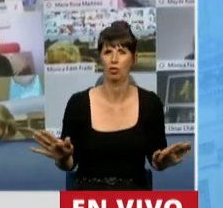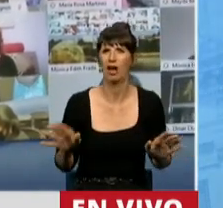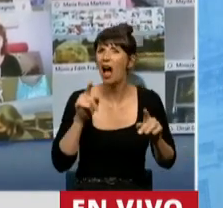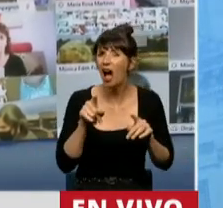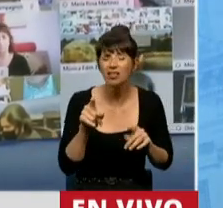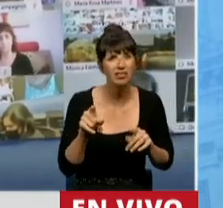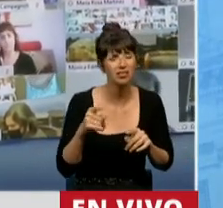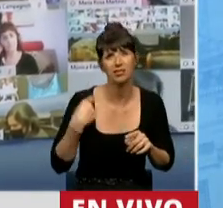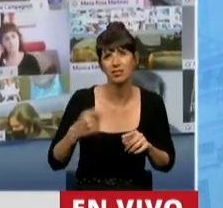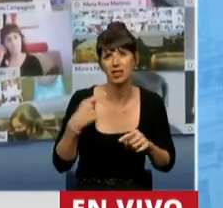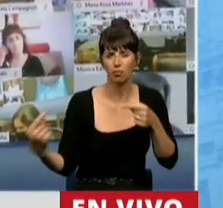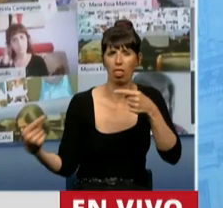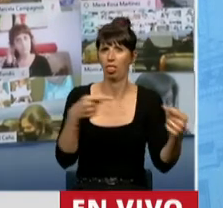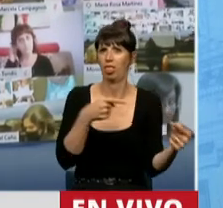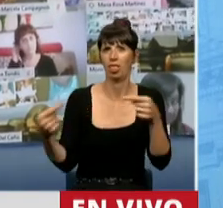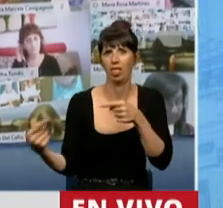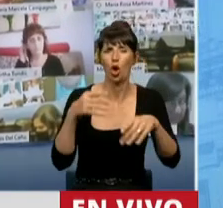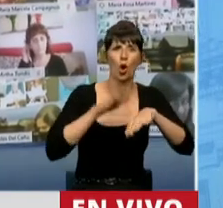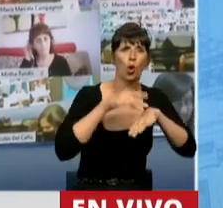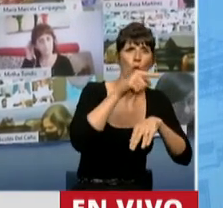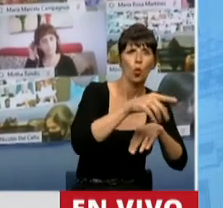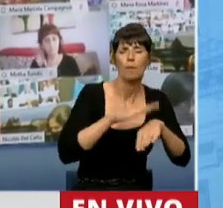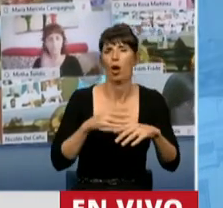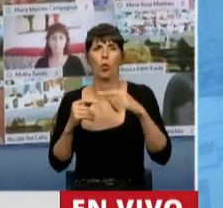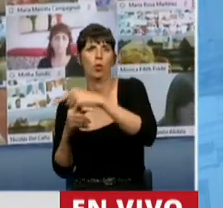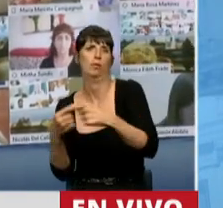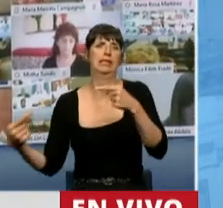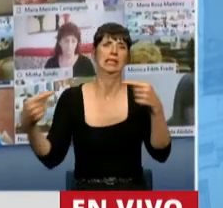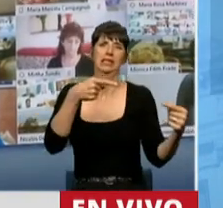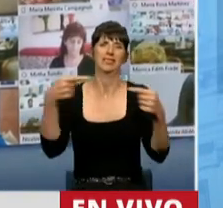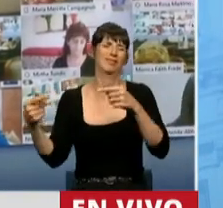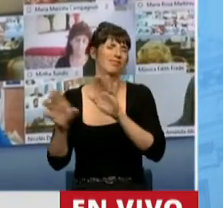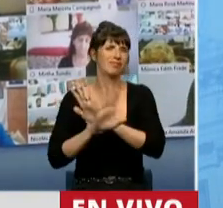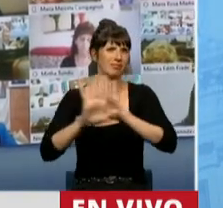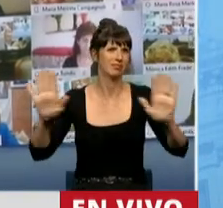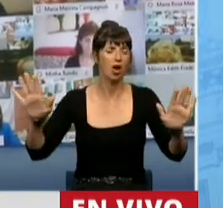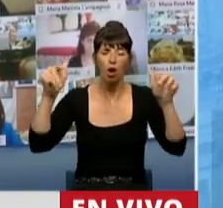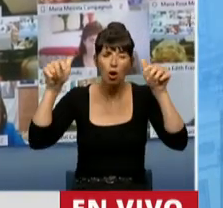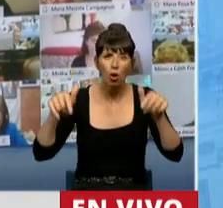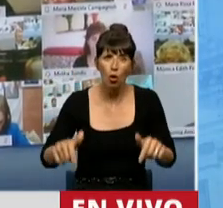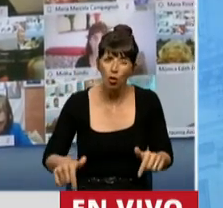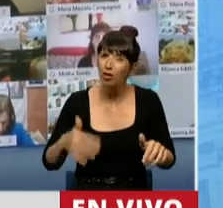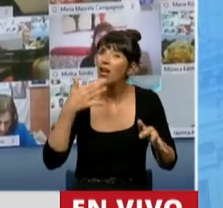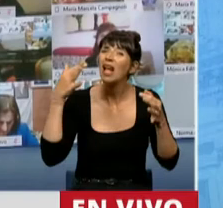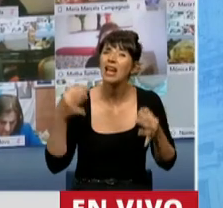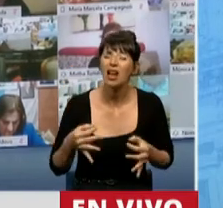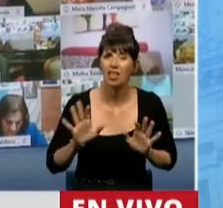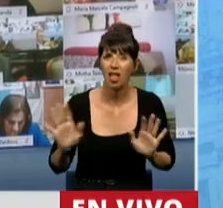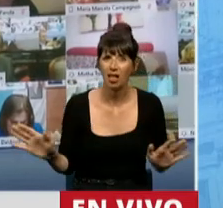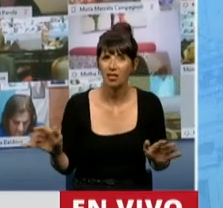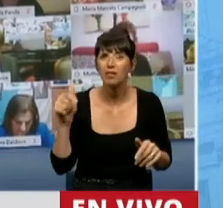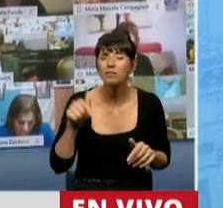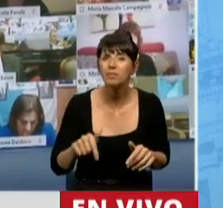confrontación permanente, a echarnos las culpas permanentes. Bueno, hoy, en realidad, lo que dispara, lo